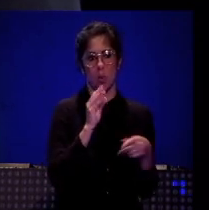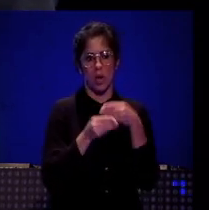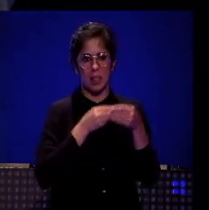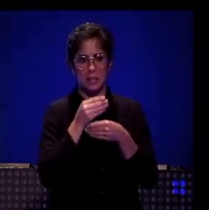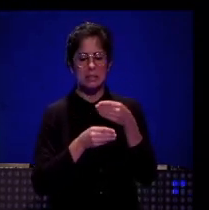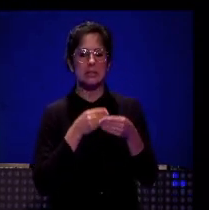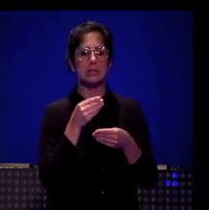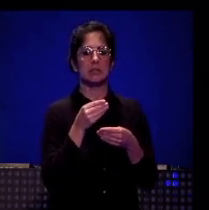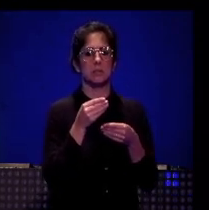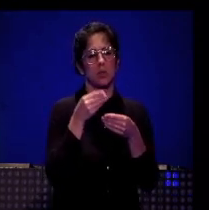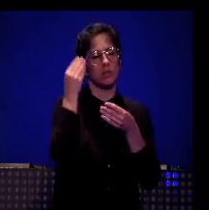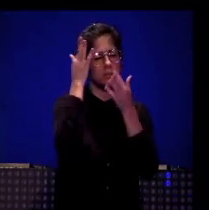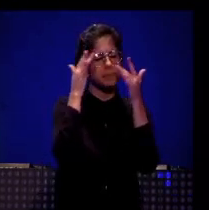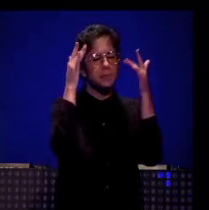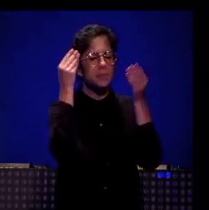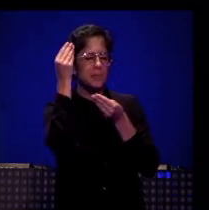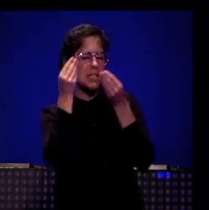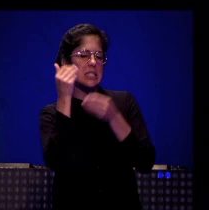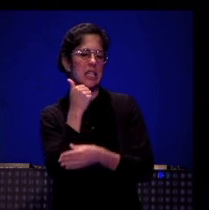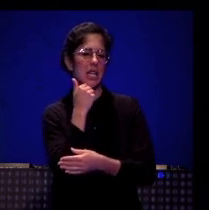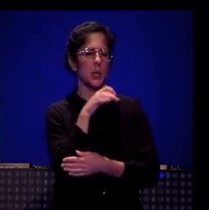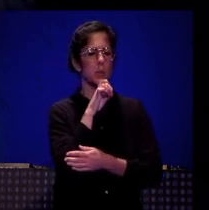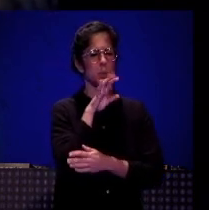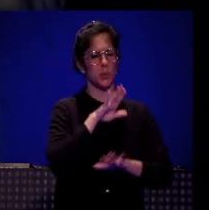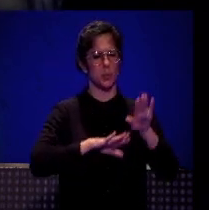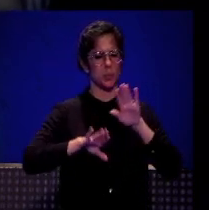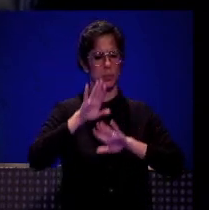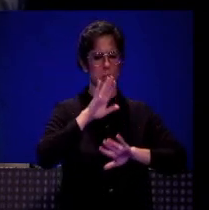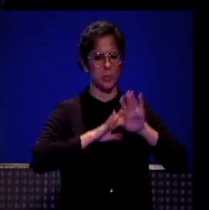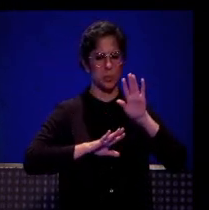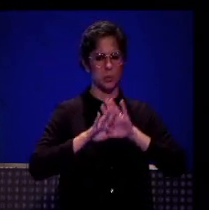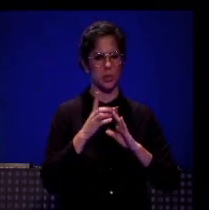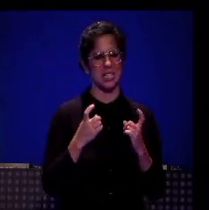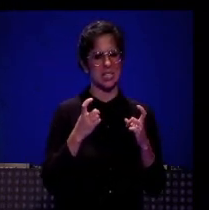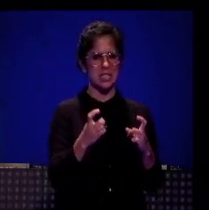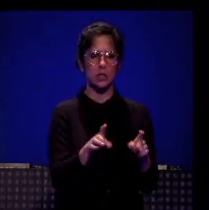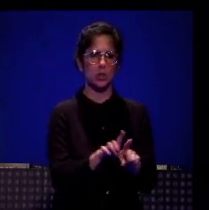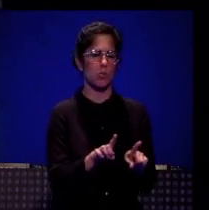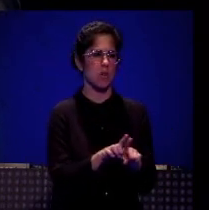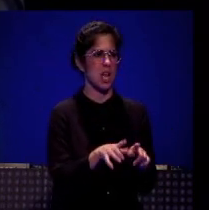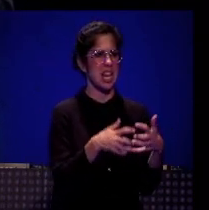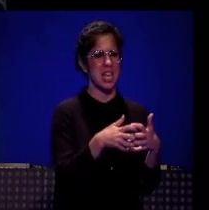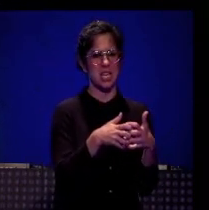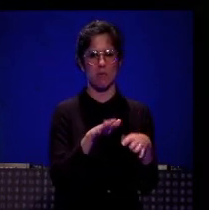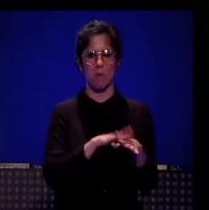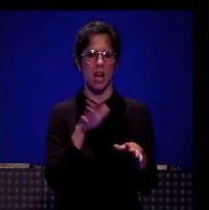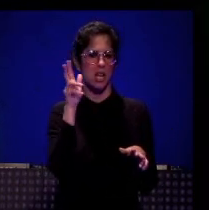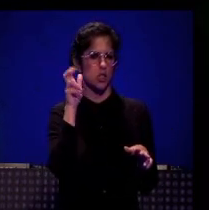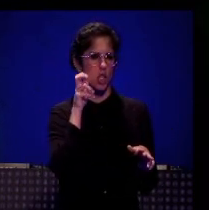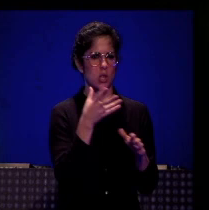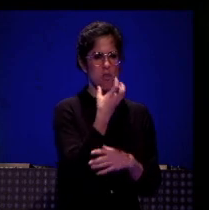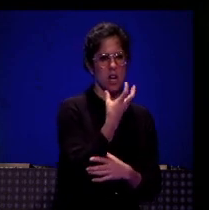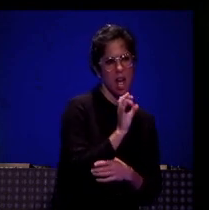pensáis en algo que sea complicado que sea que necesitéis un gran equipo de sonido una tarjeta gráfica